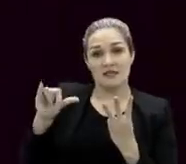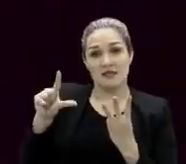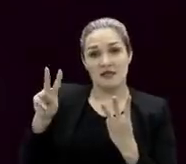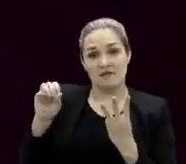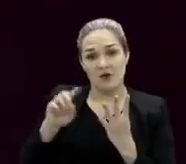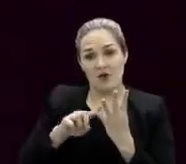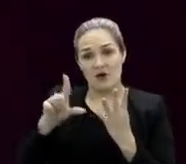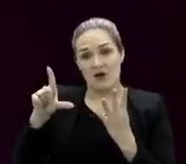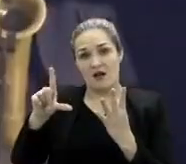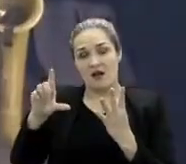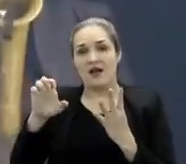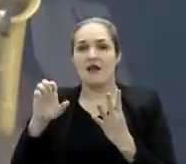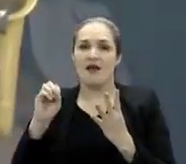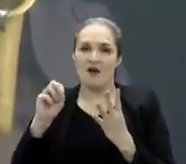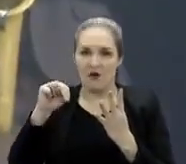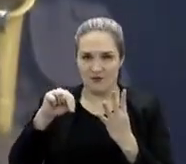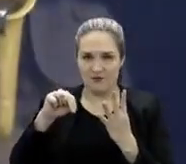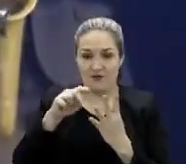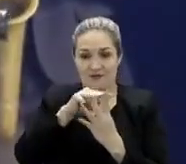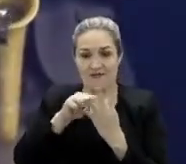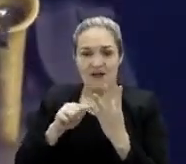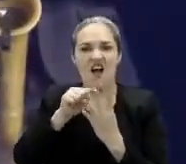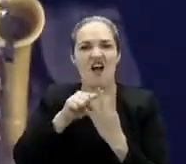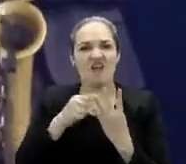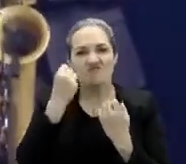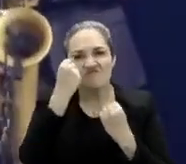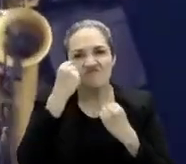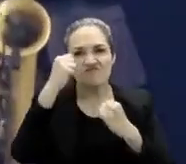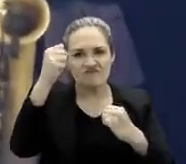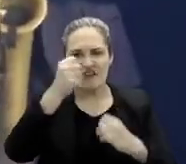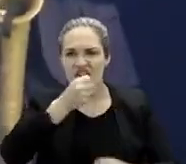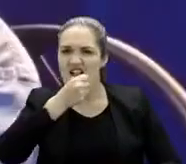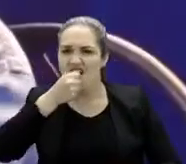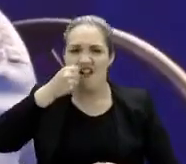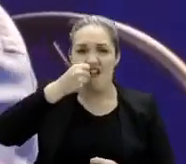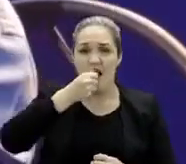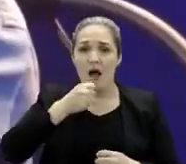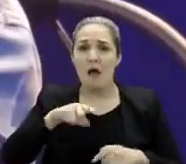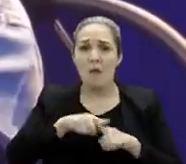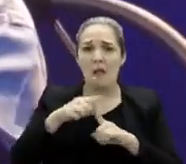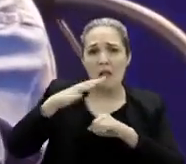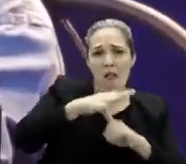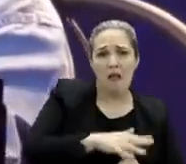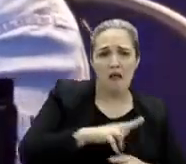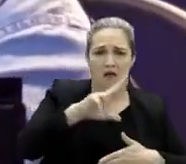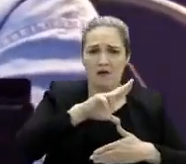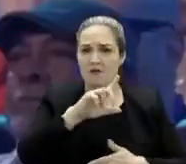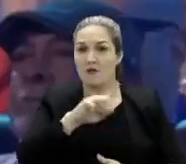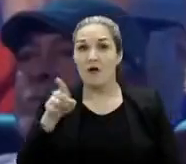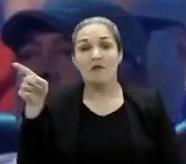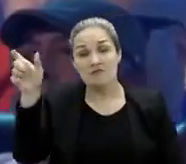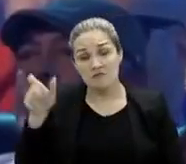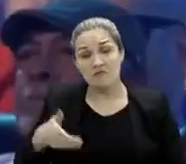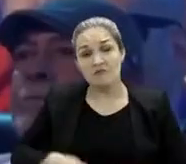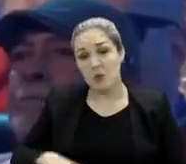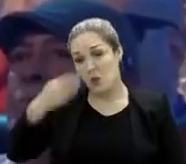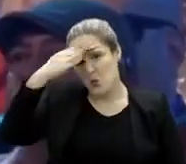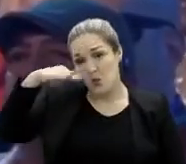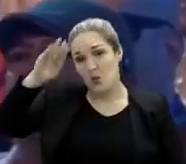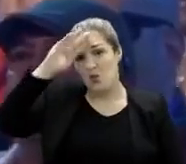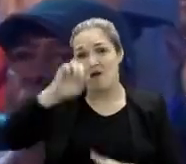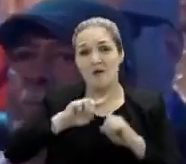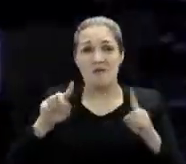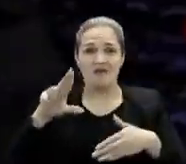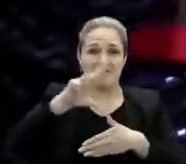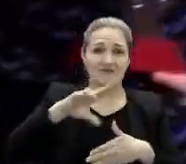Greico, encendieron la ilusión de otro mundo, que no fuera más el tercer mundo. Hijo de Cuba, pero también de todos quienes